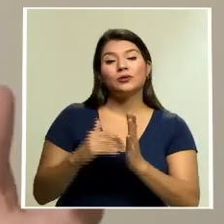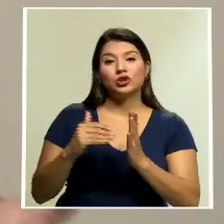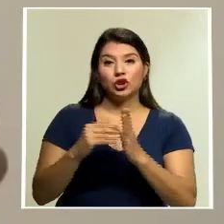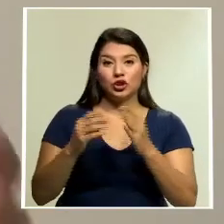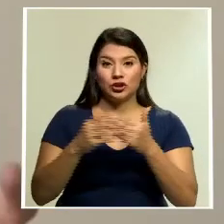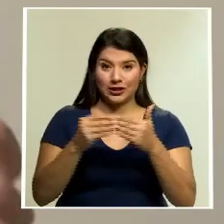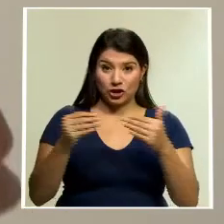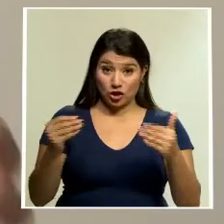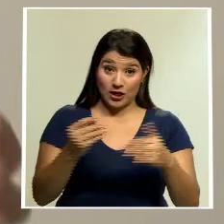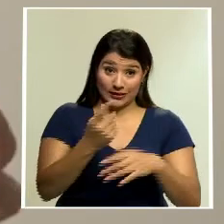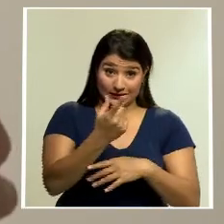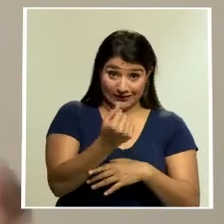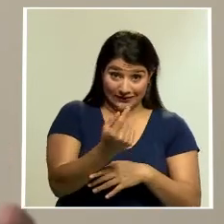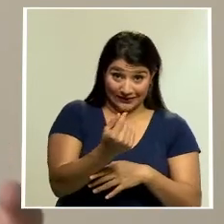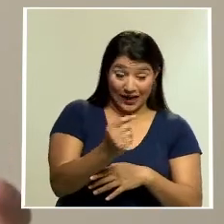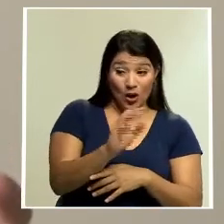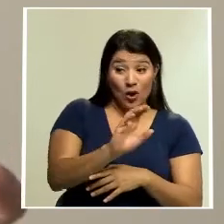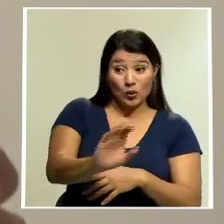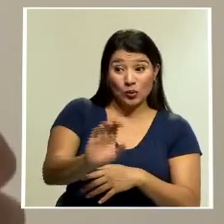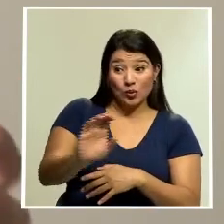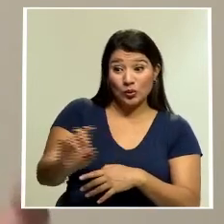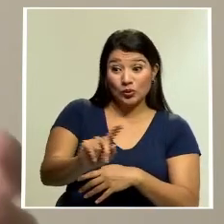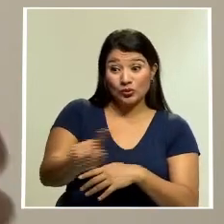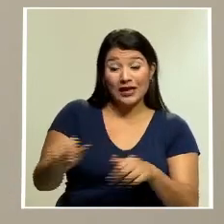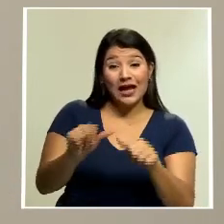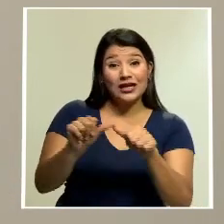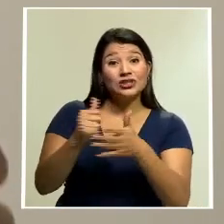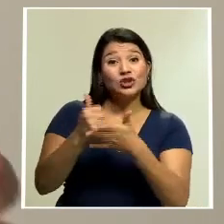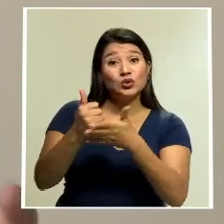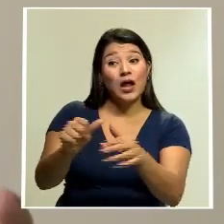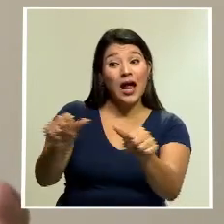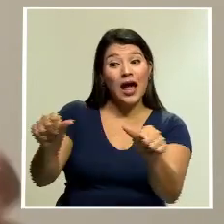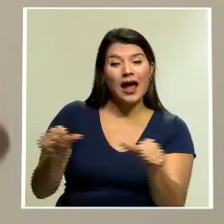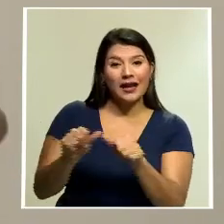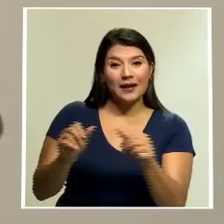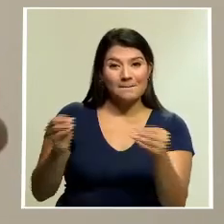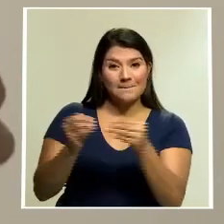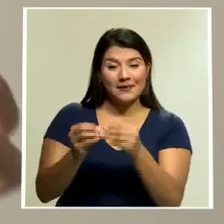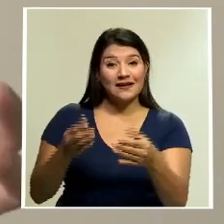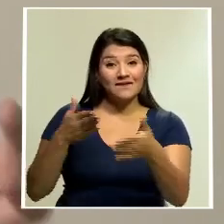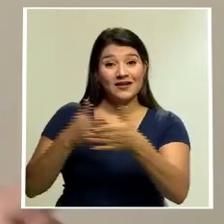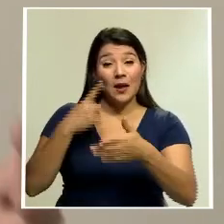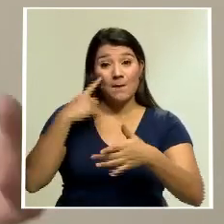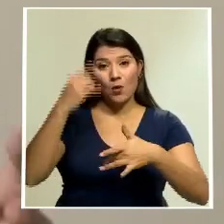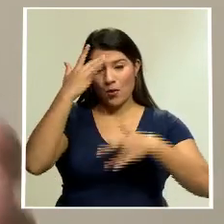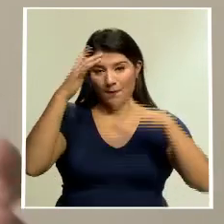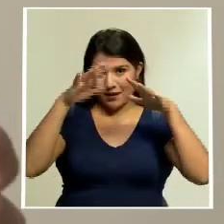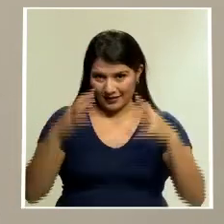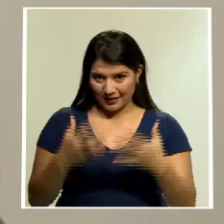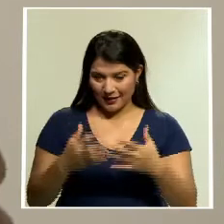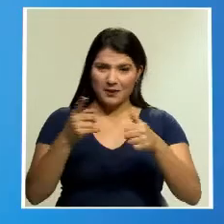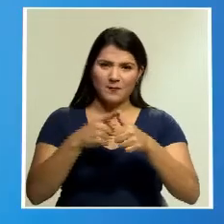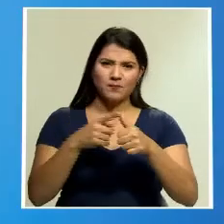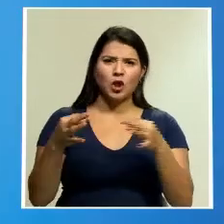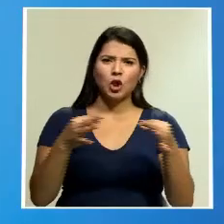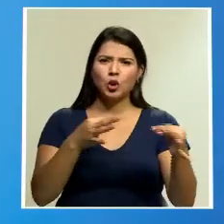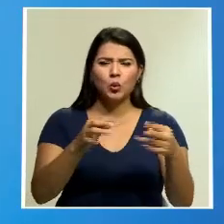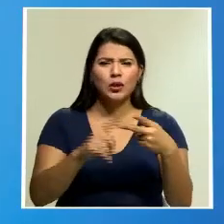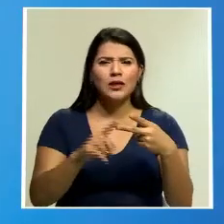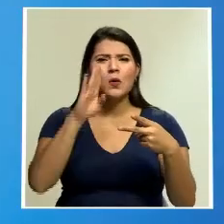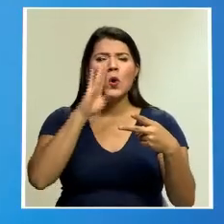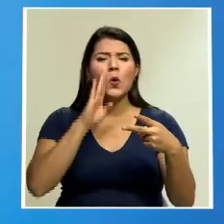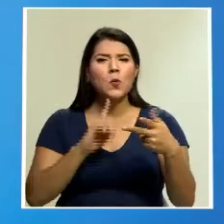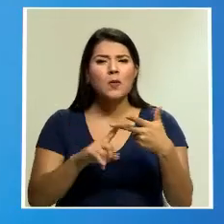de trabajo para los sectores más afectados por la pandemia. En esa lista figuran el turismo, los bares,